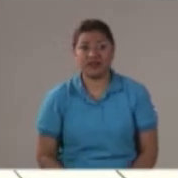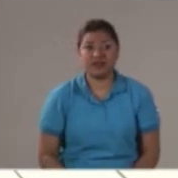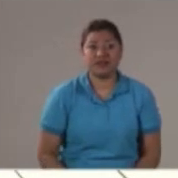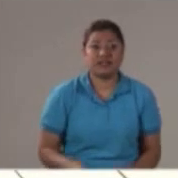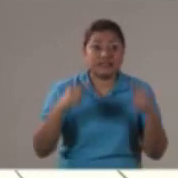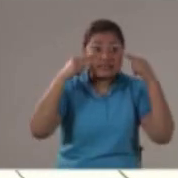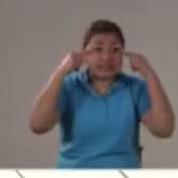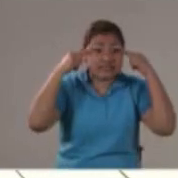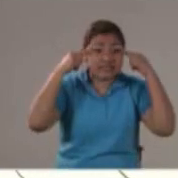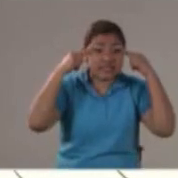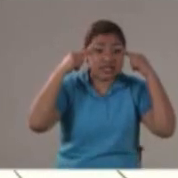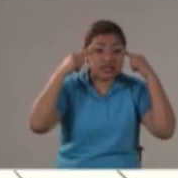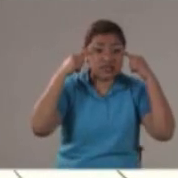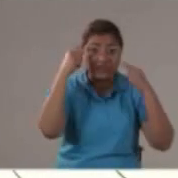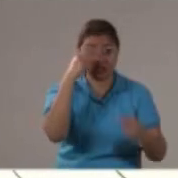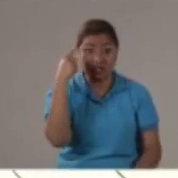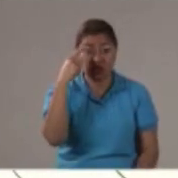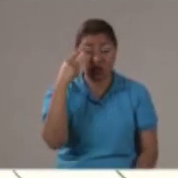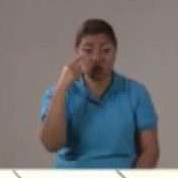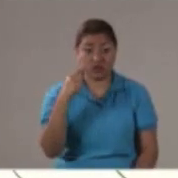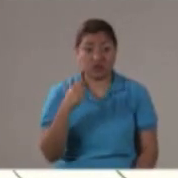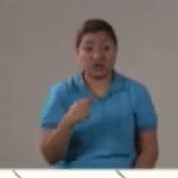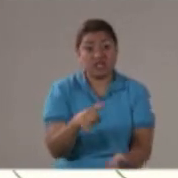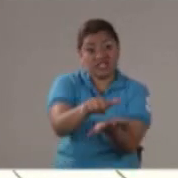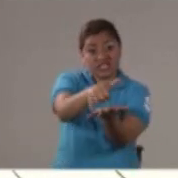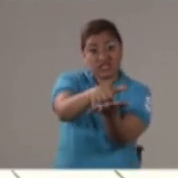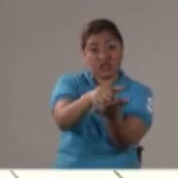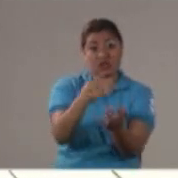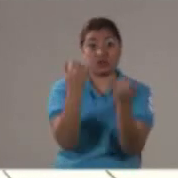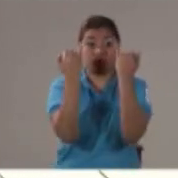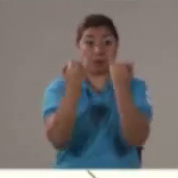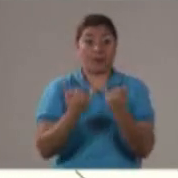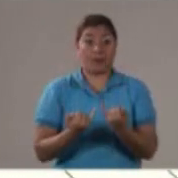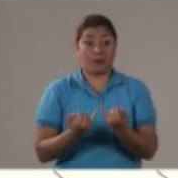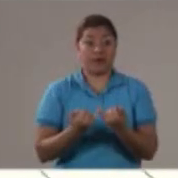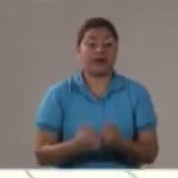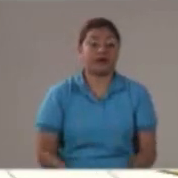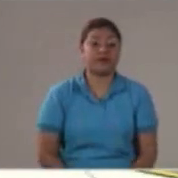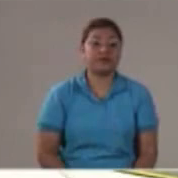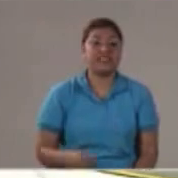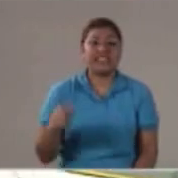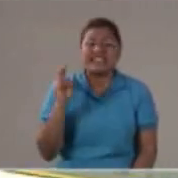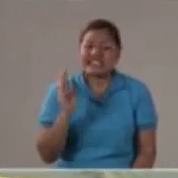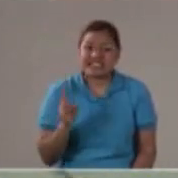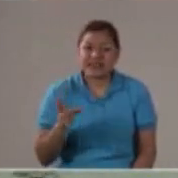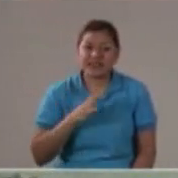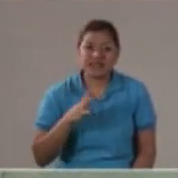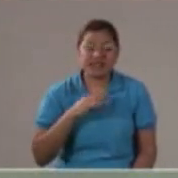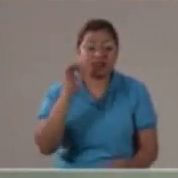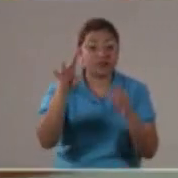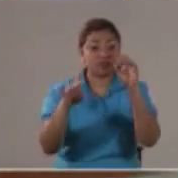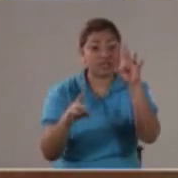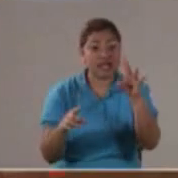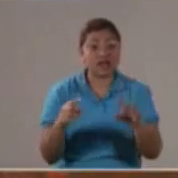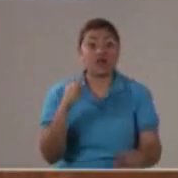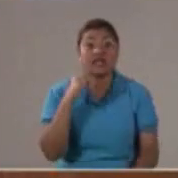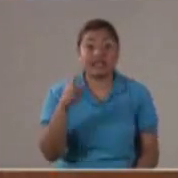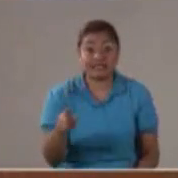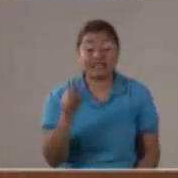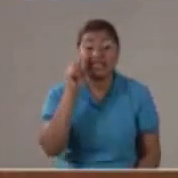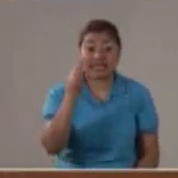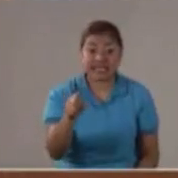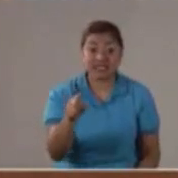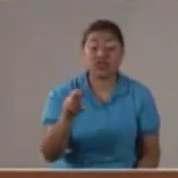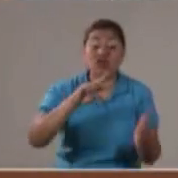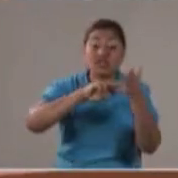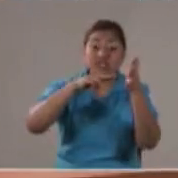si es chino, si es aquí, si es allá, si es gordo, si es, y siempre tenemos algo para decir. Eso es mal,